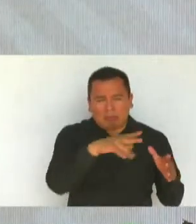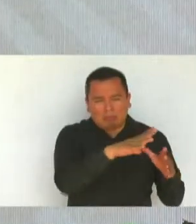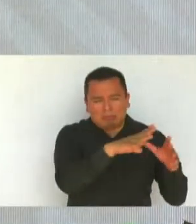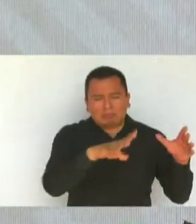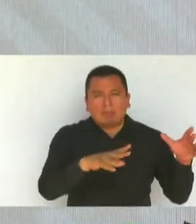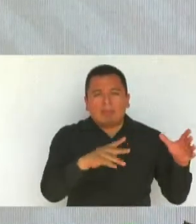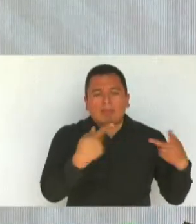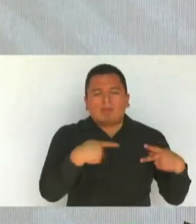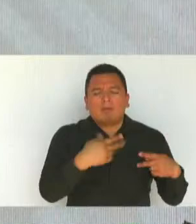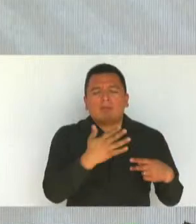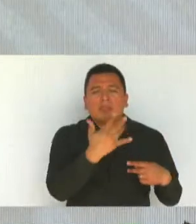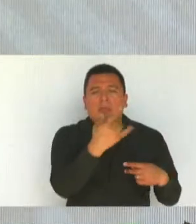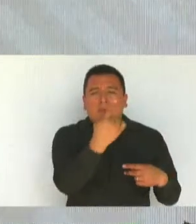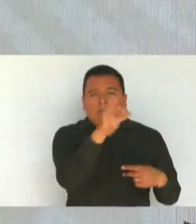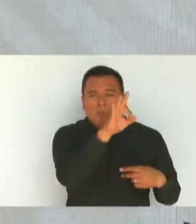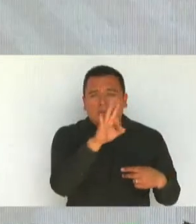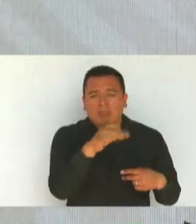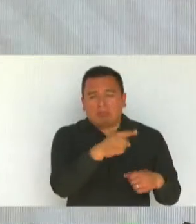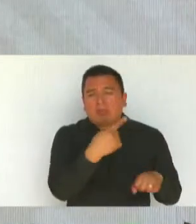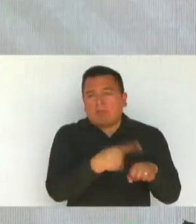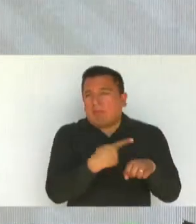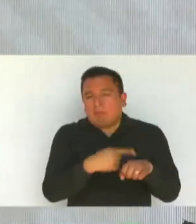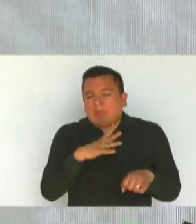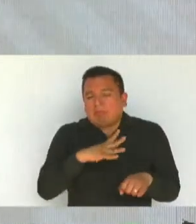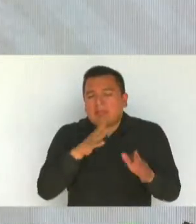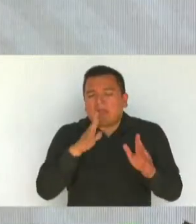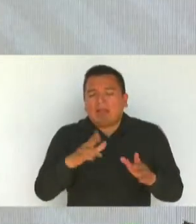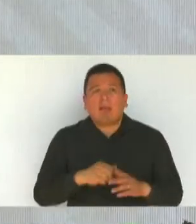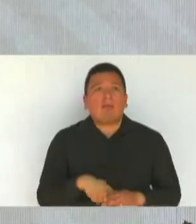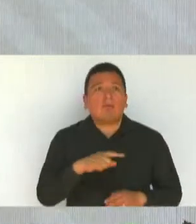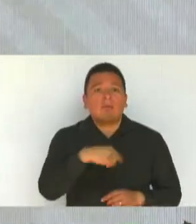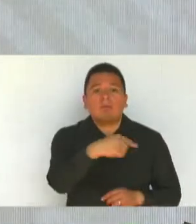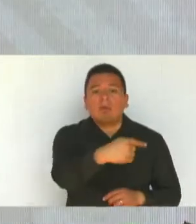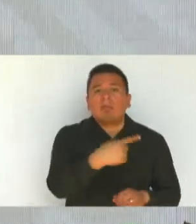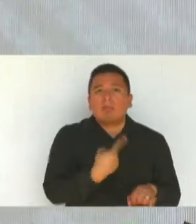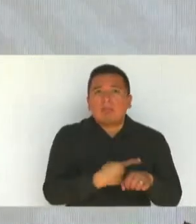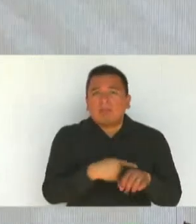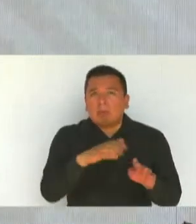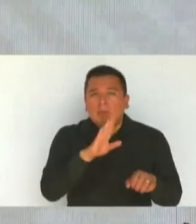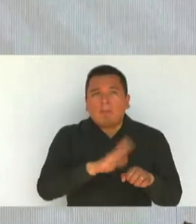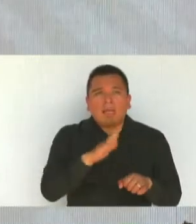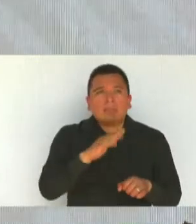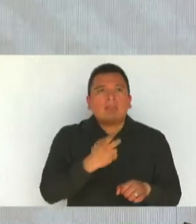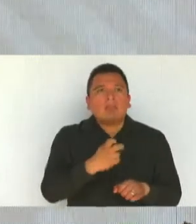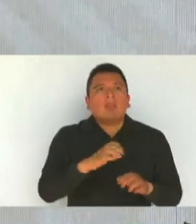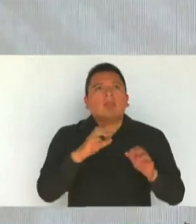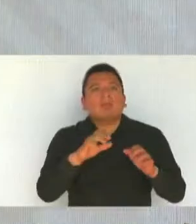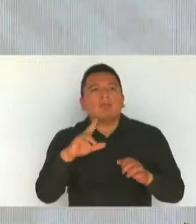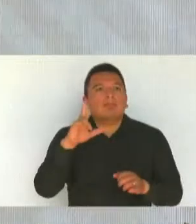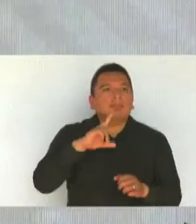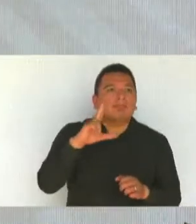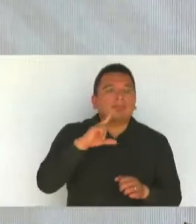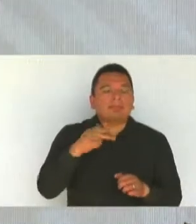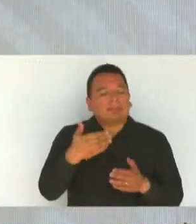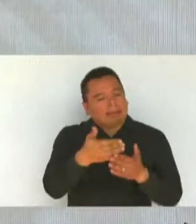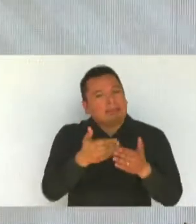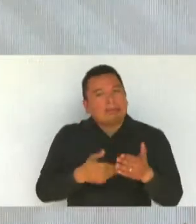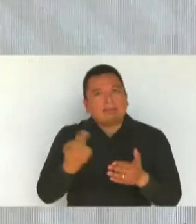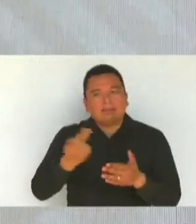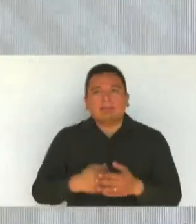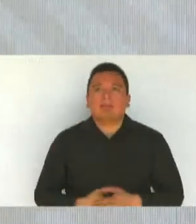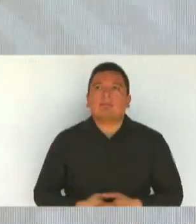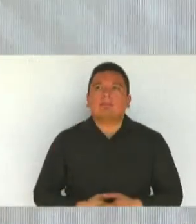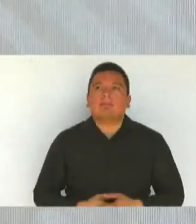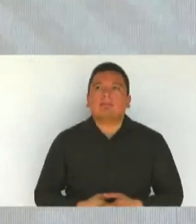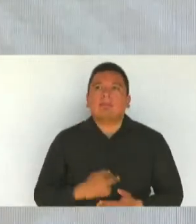normalmente cuando ya anda uno con achaques se empieza a darle el valor que tiene la salud. Y creo que eso nos